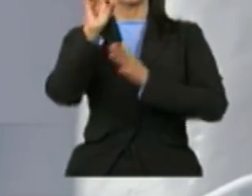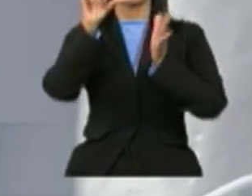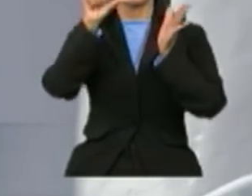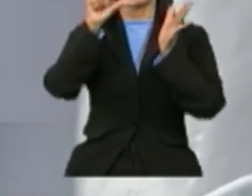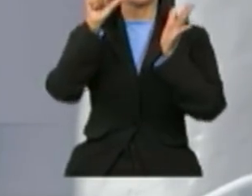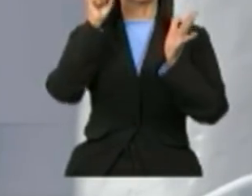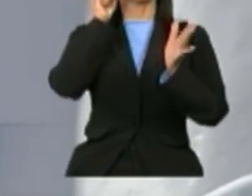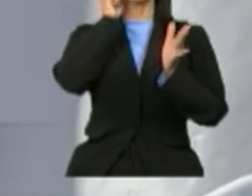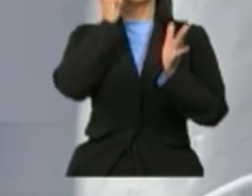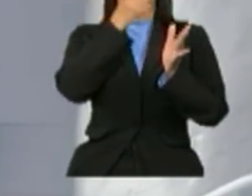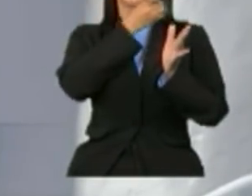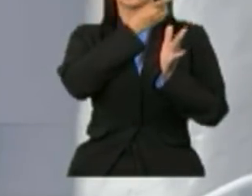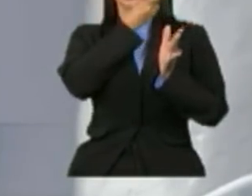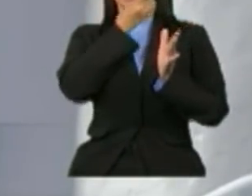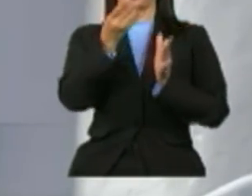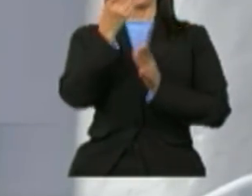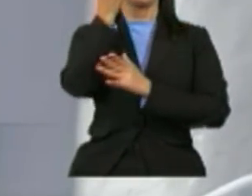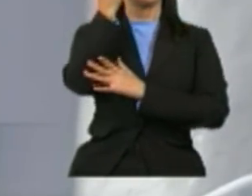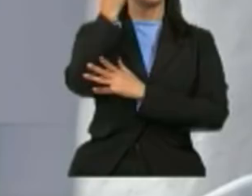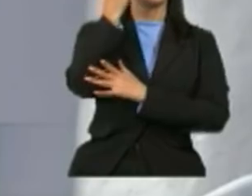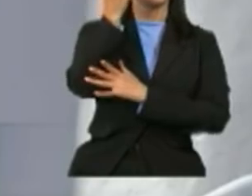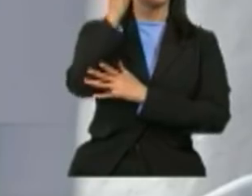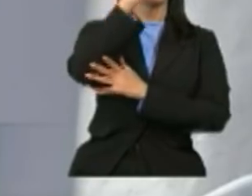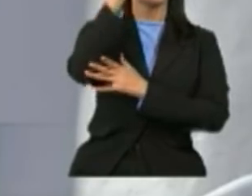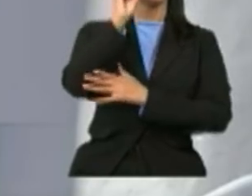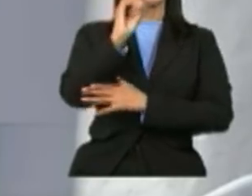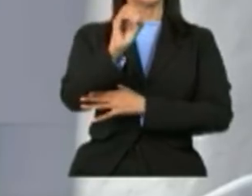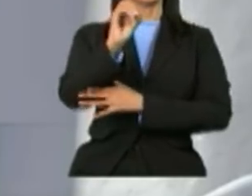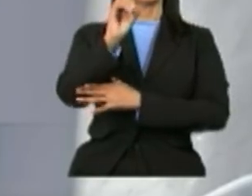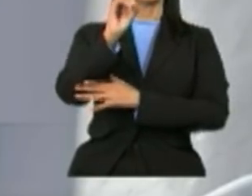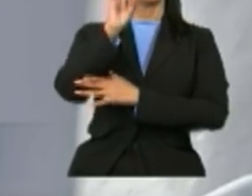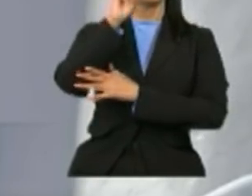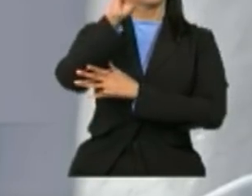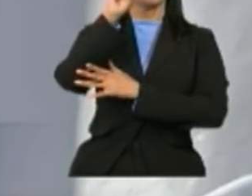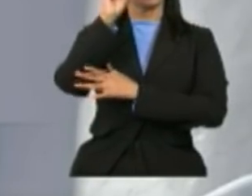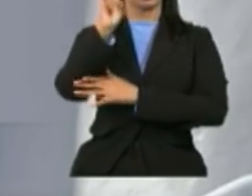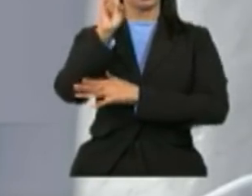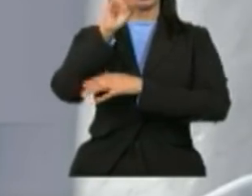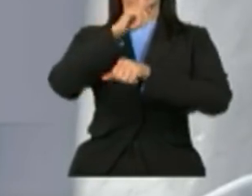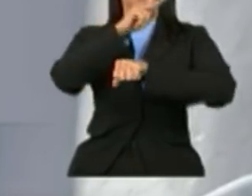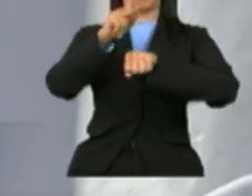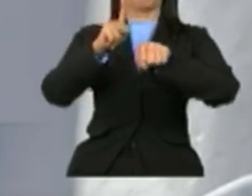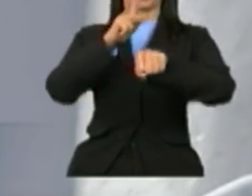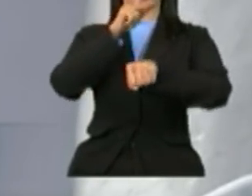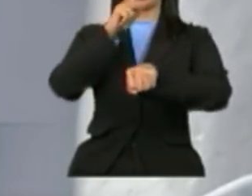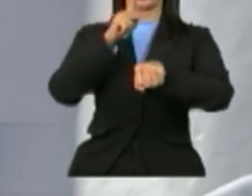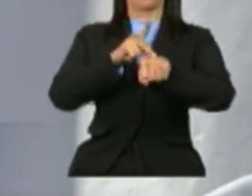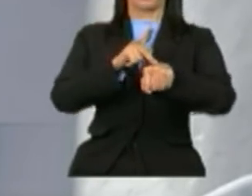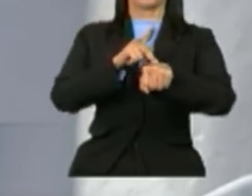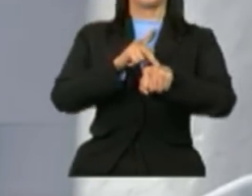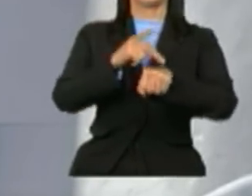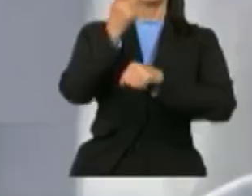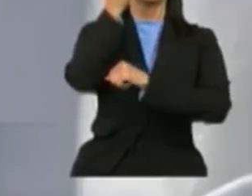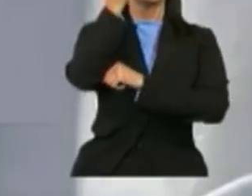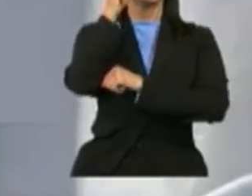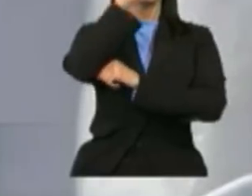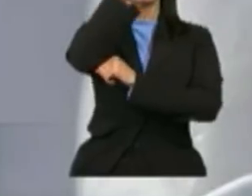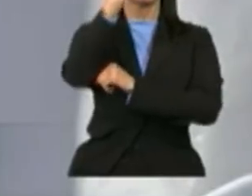Distrito Nacional, 11%, 46 a la provincia,